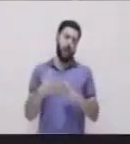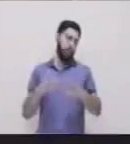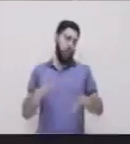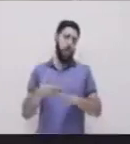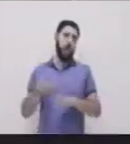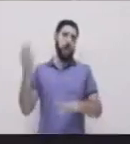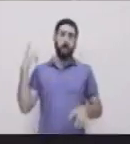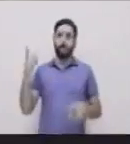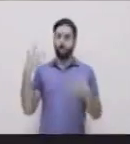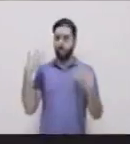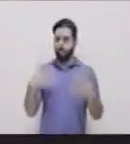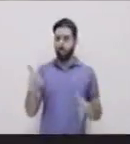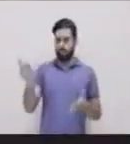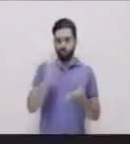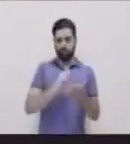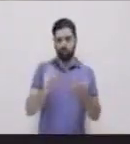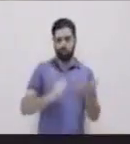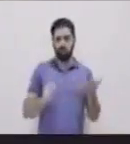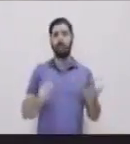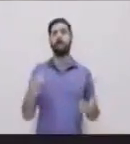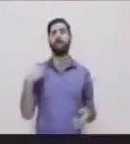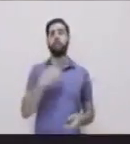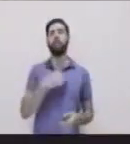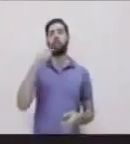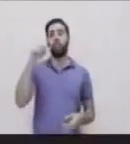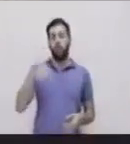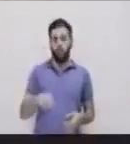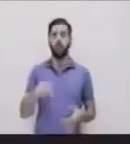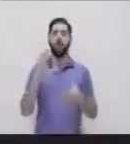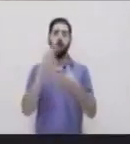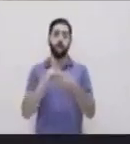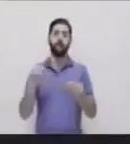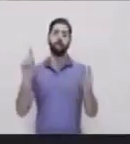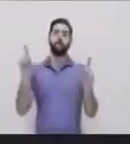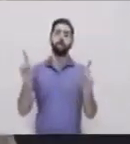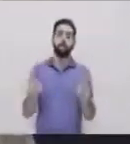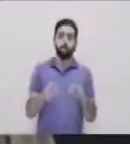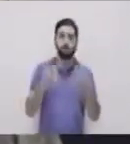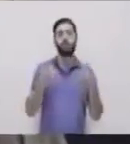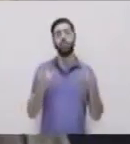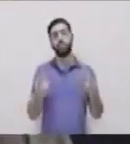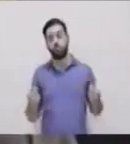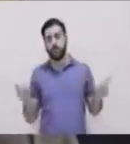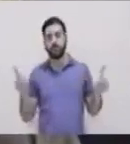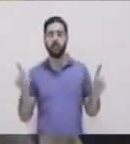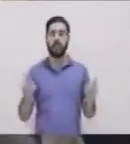sus poemas. El día de hoy vamos a musicalizar